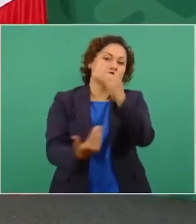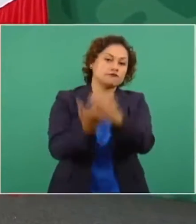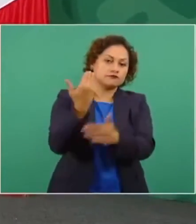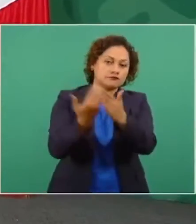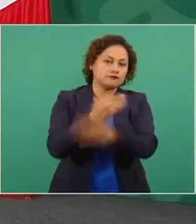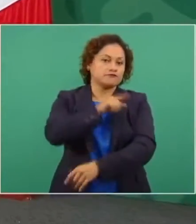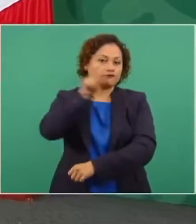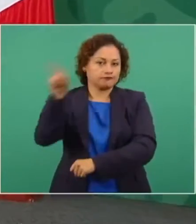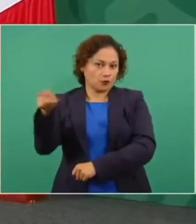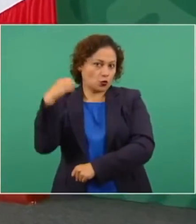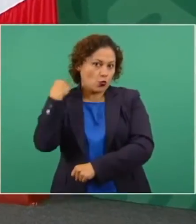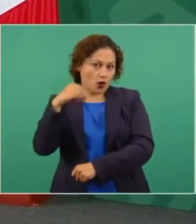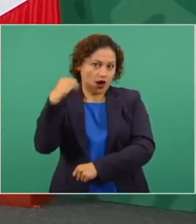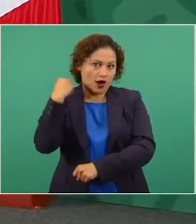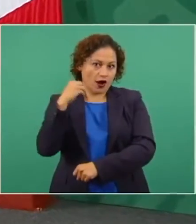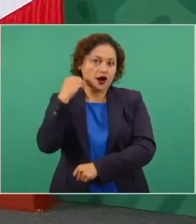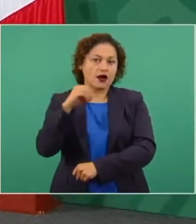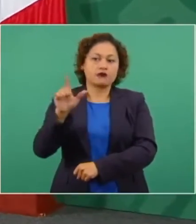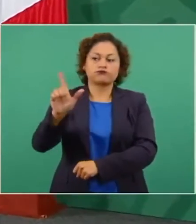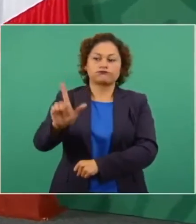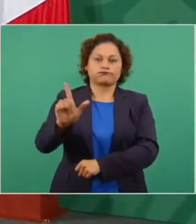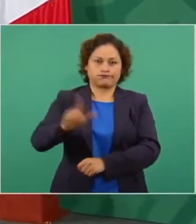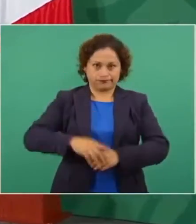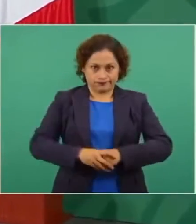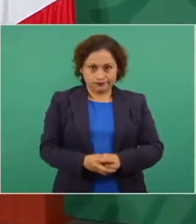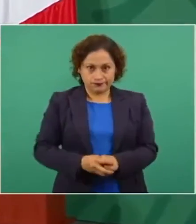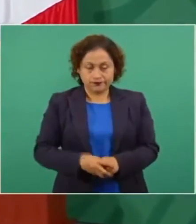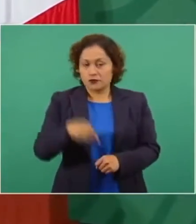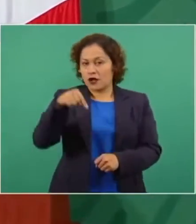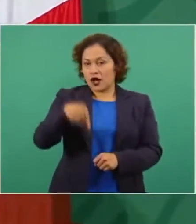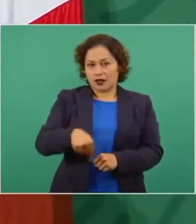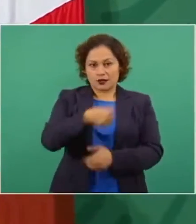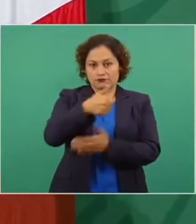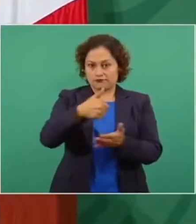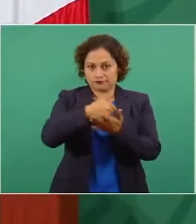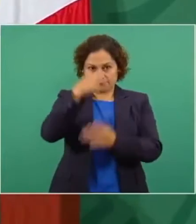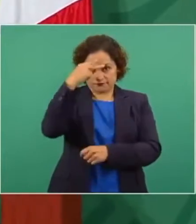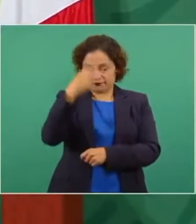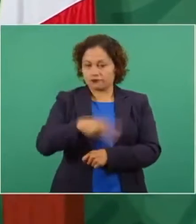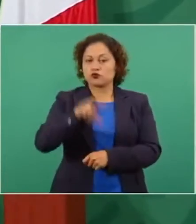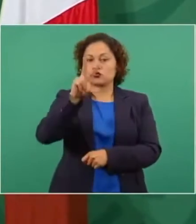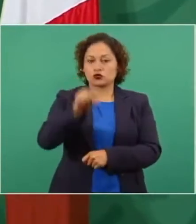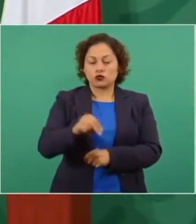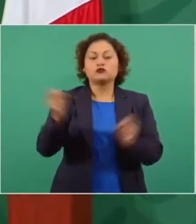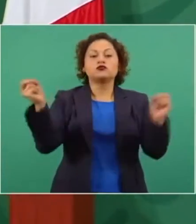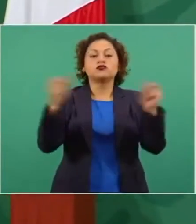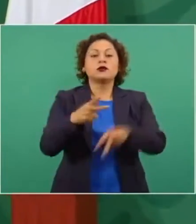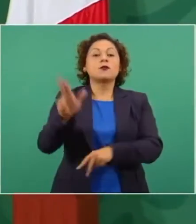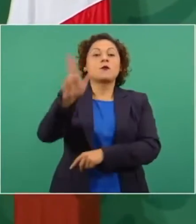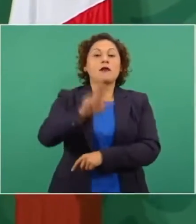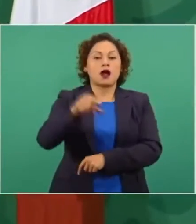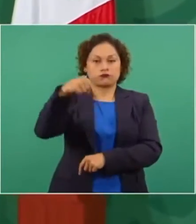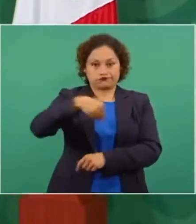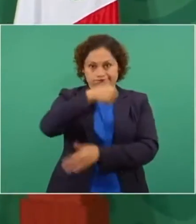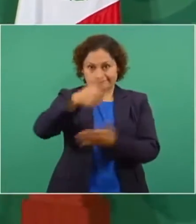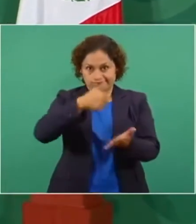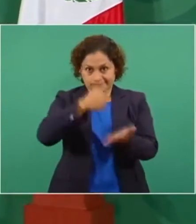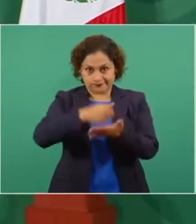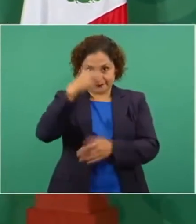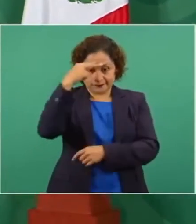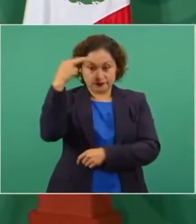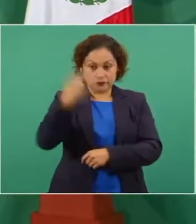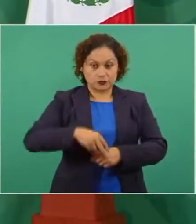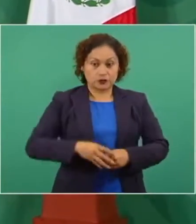próximo, no va a haber aquí hasta el martes, que vamos a regresar.